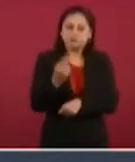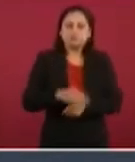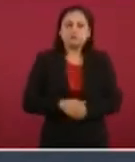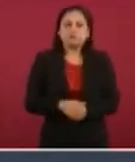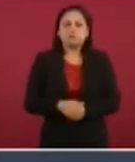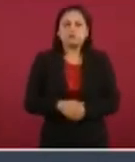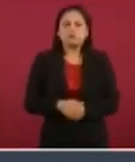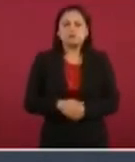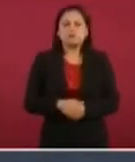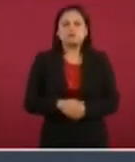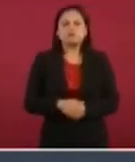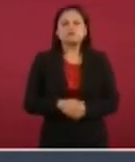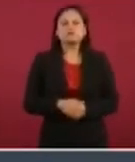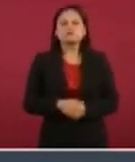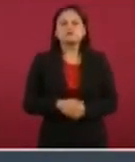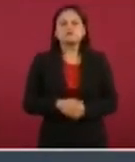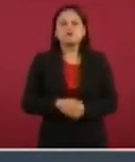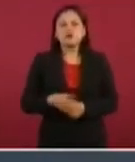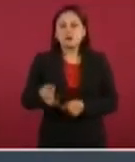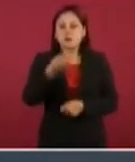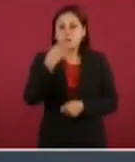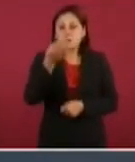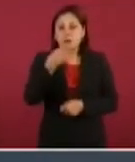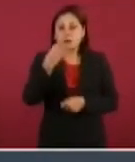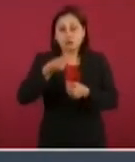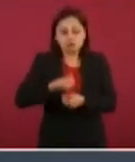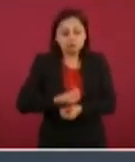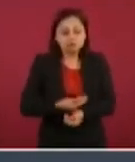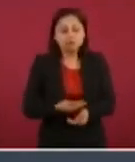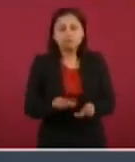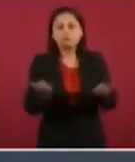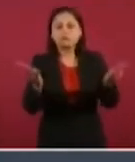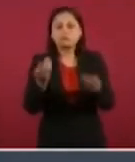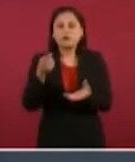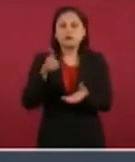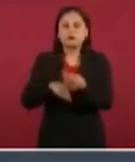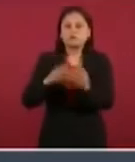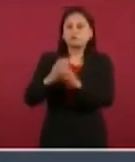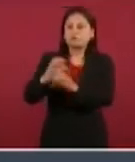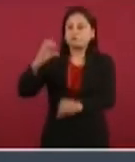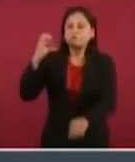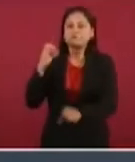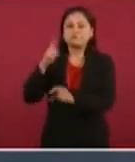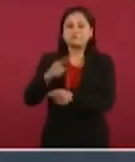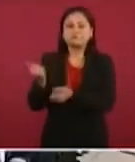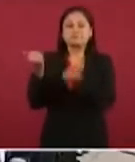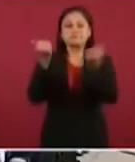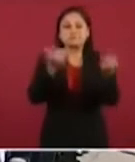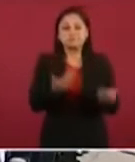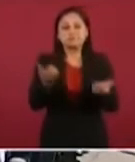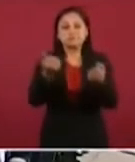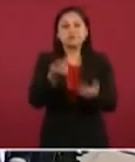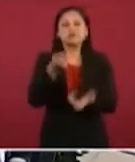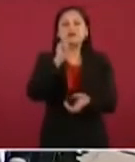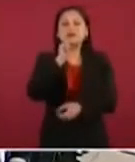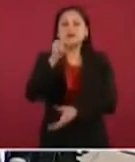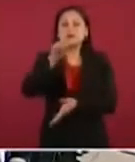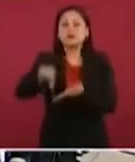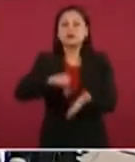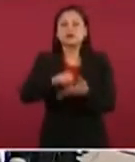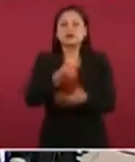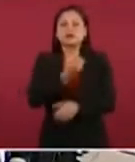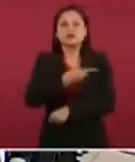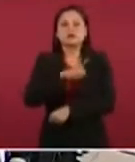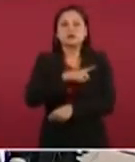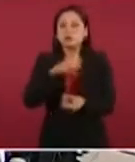abasto de todos los medicamentos en unidades médicas y centros de salud ubicados en